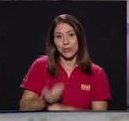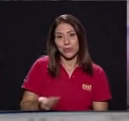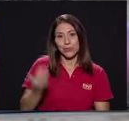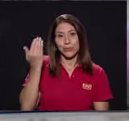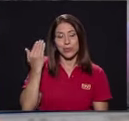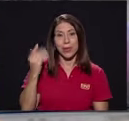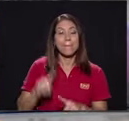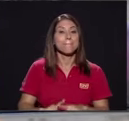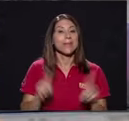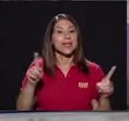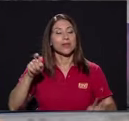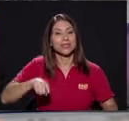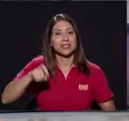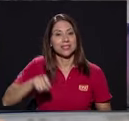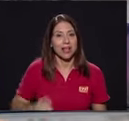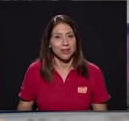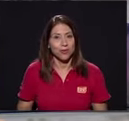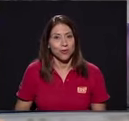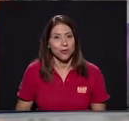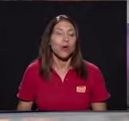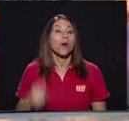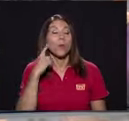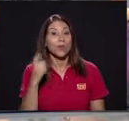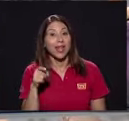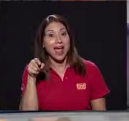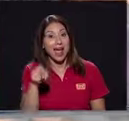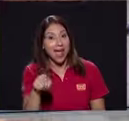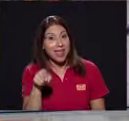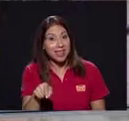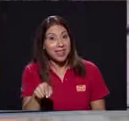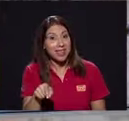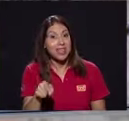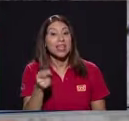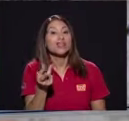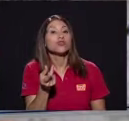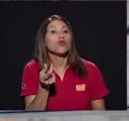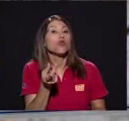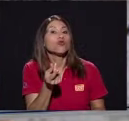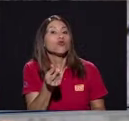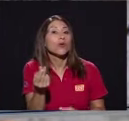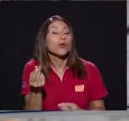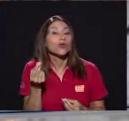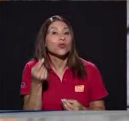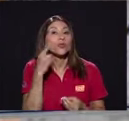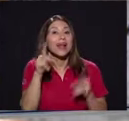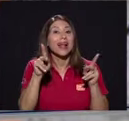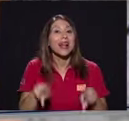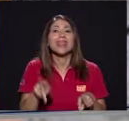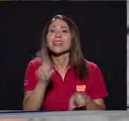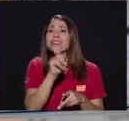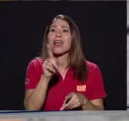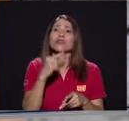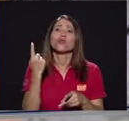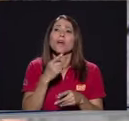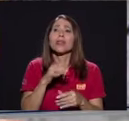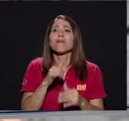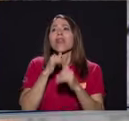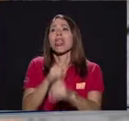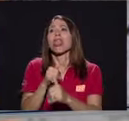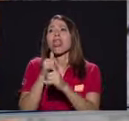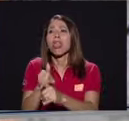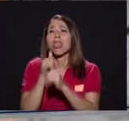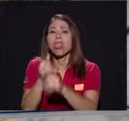pasaron, pero que es necesario porque incluso ahí se ahorran recursos para que la gente deje de judicializar su derecho a la información.